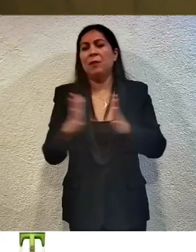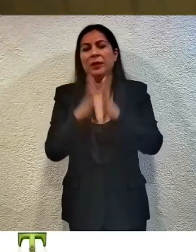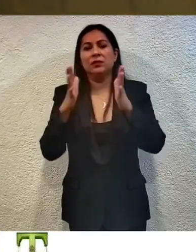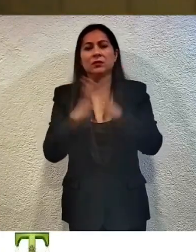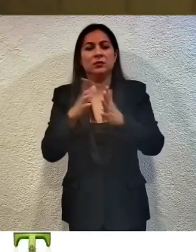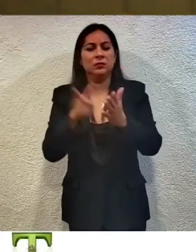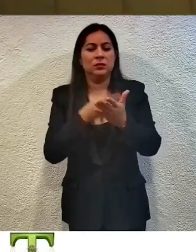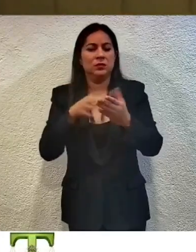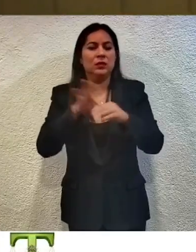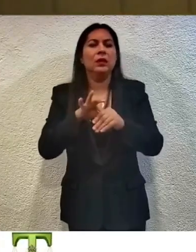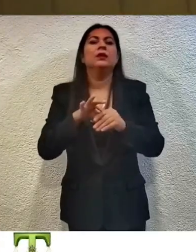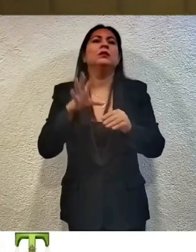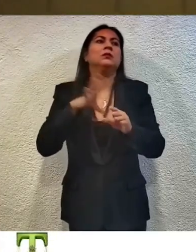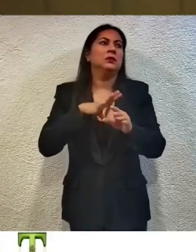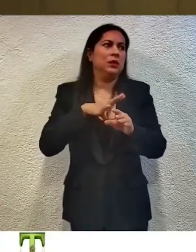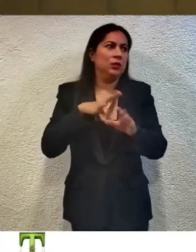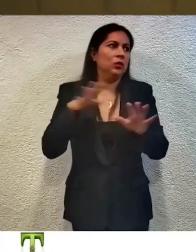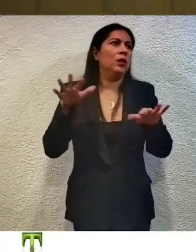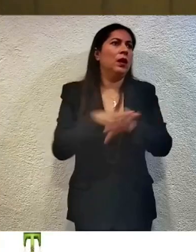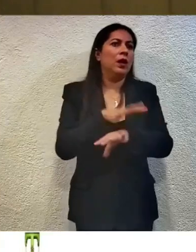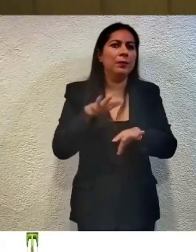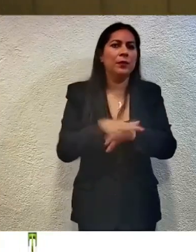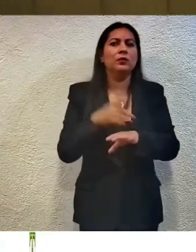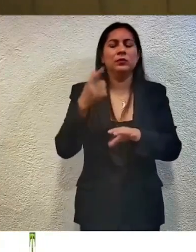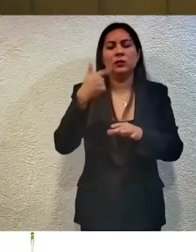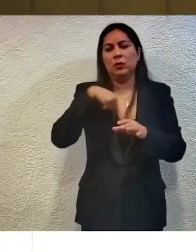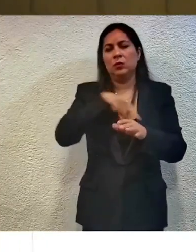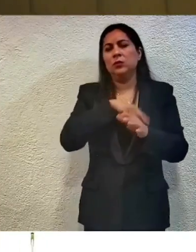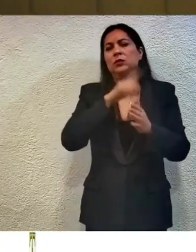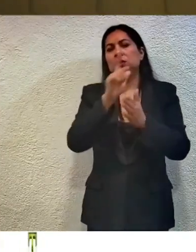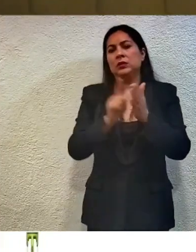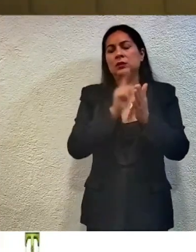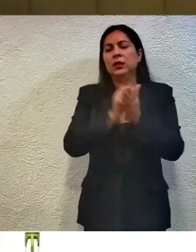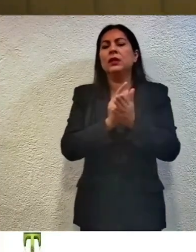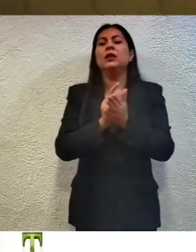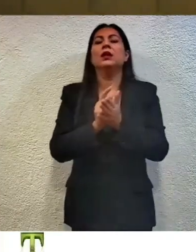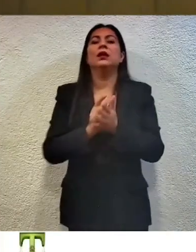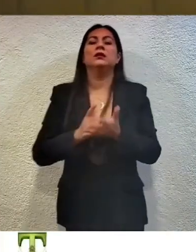tenido modificaciones a nuestra legislación